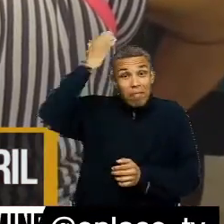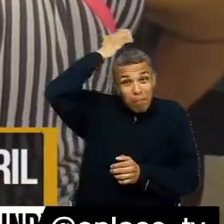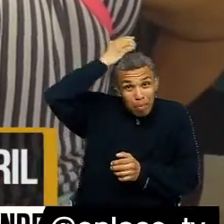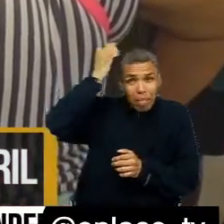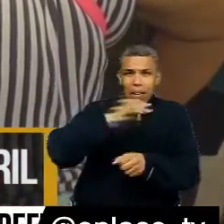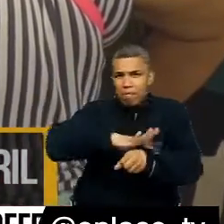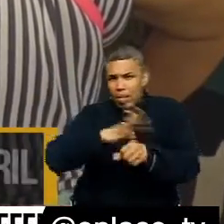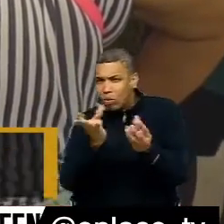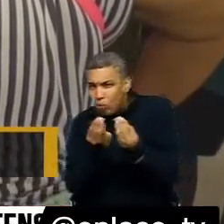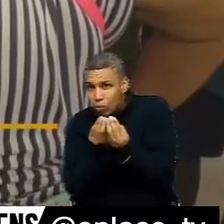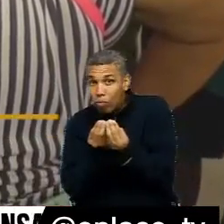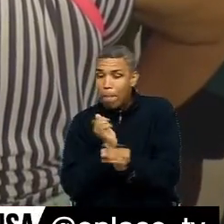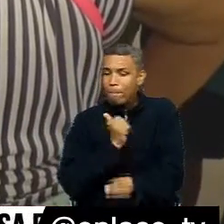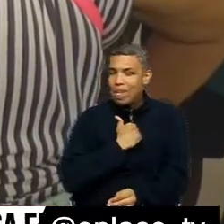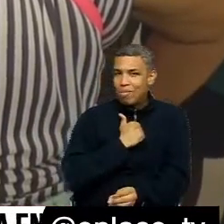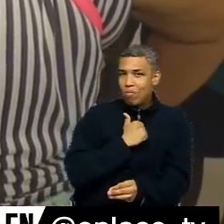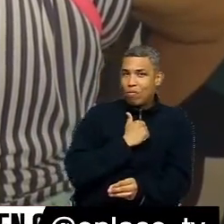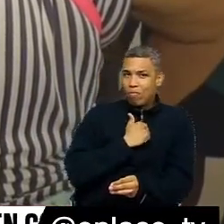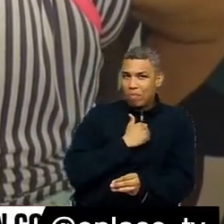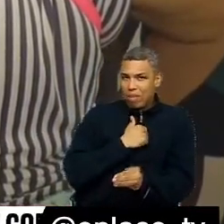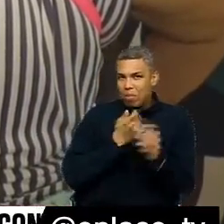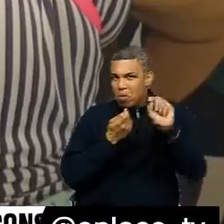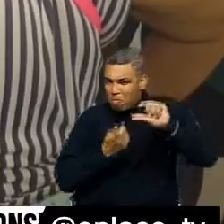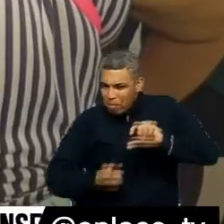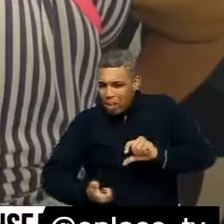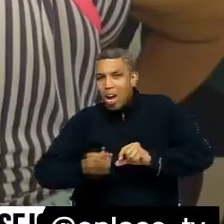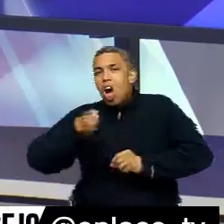para darles un obsequio y refrigerio.